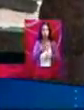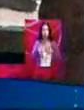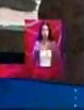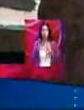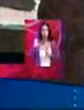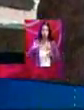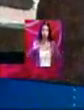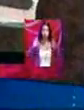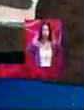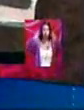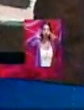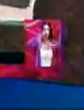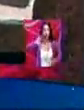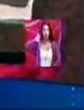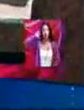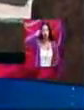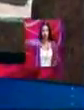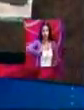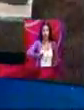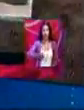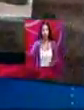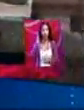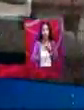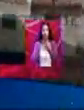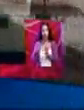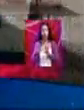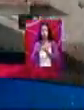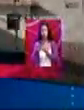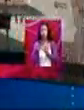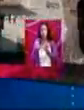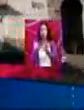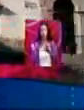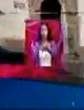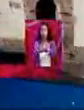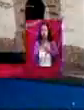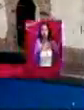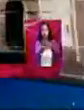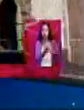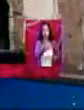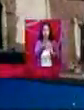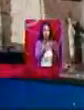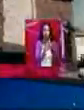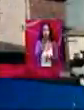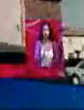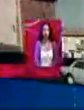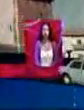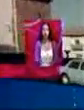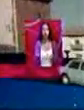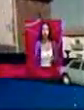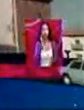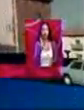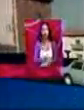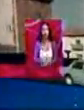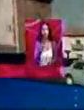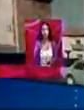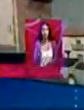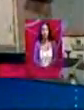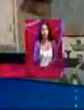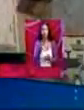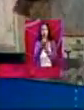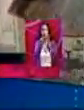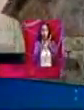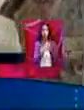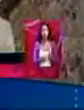asistir masivamente el día de mañana. Algunas agrupaciones de la sociedad civil, caso los centros